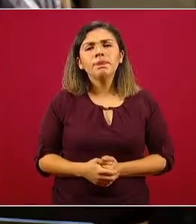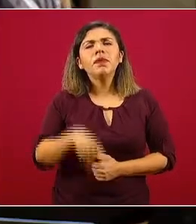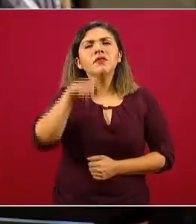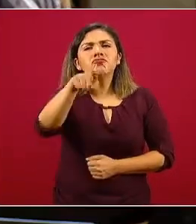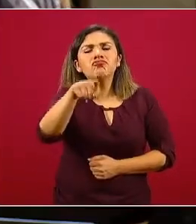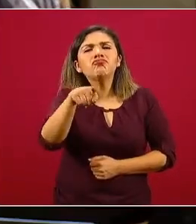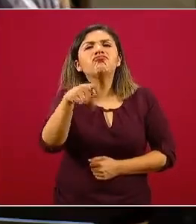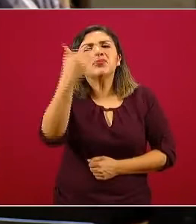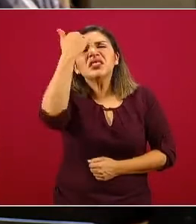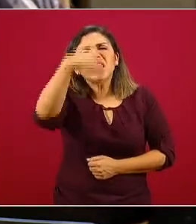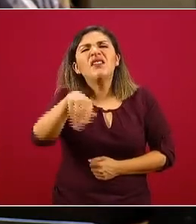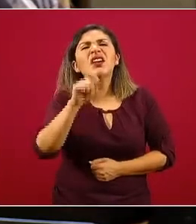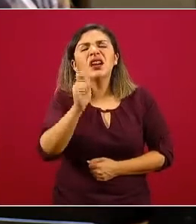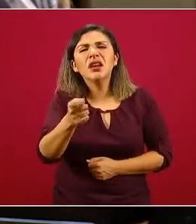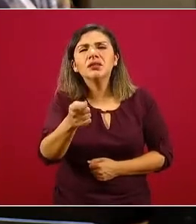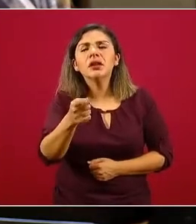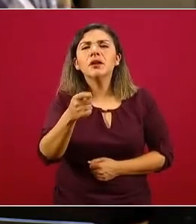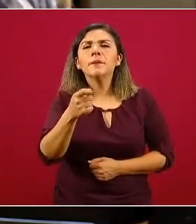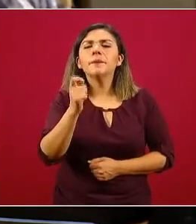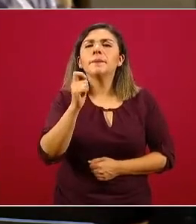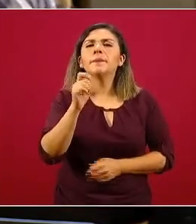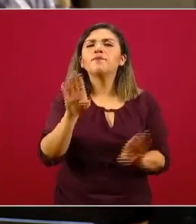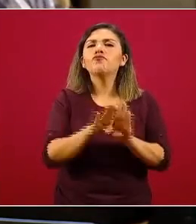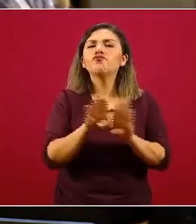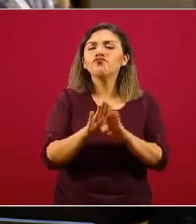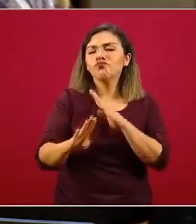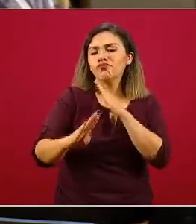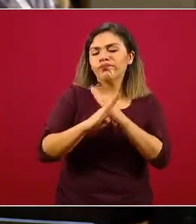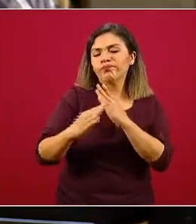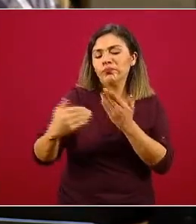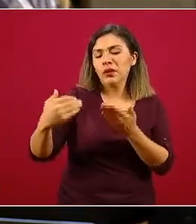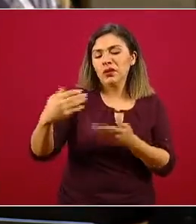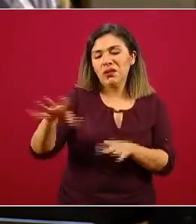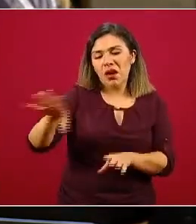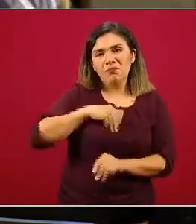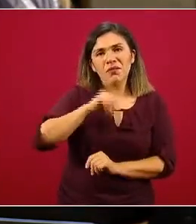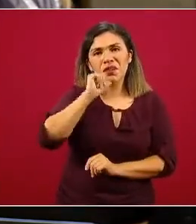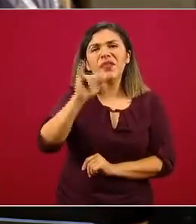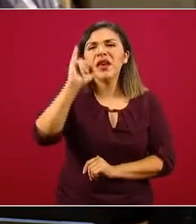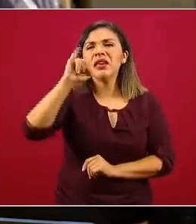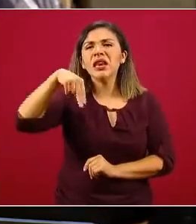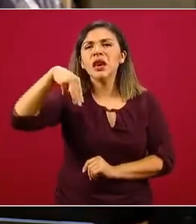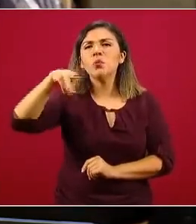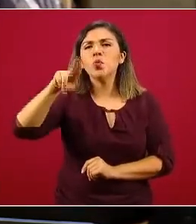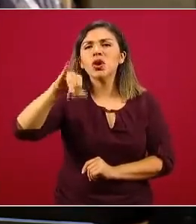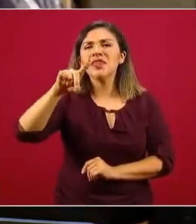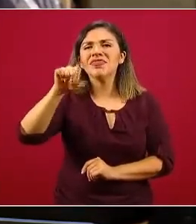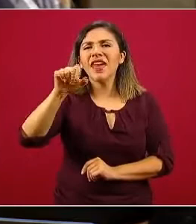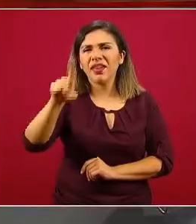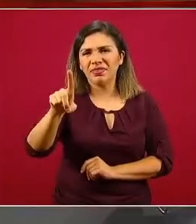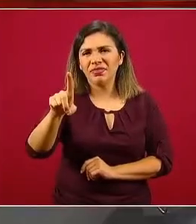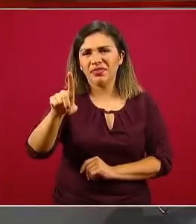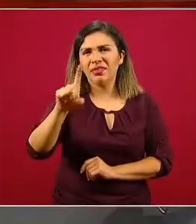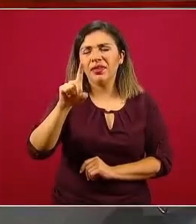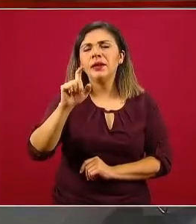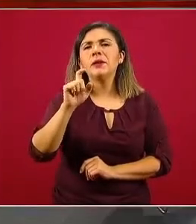tienen sobre la inmunidad? Vimos que había ya algunos avances con